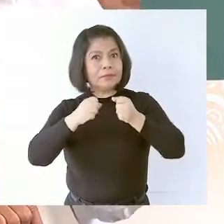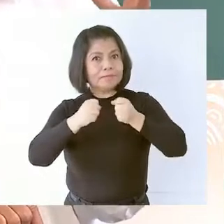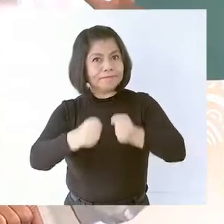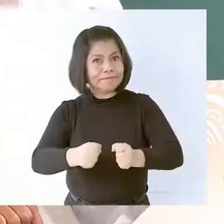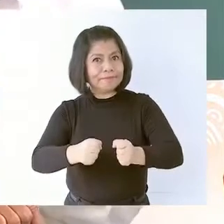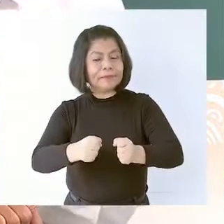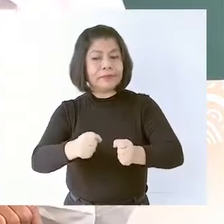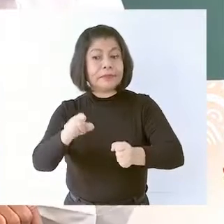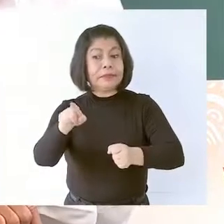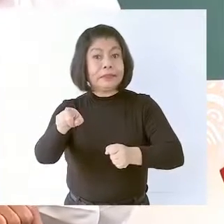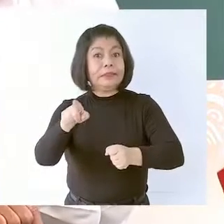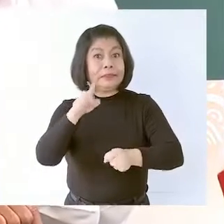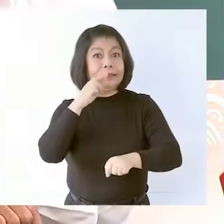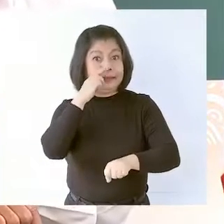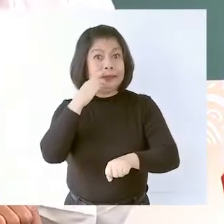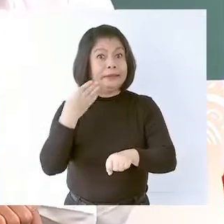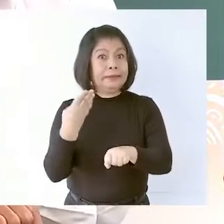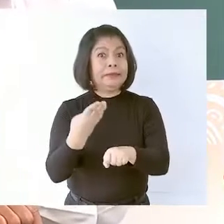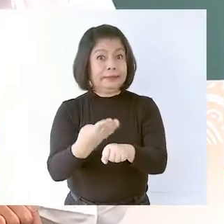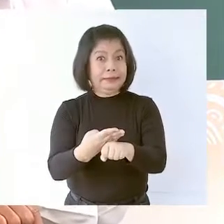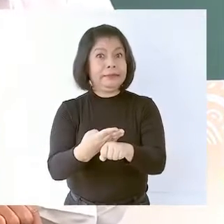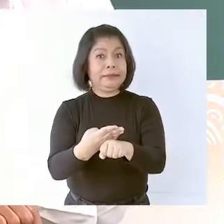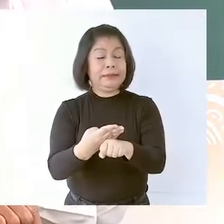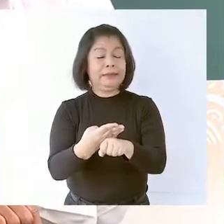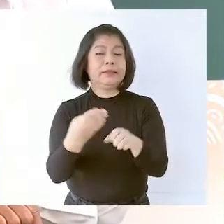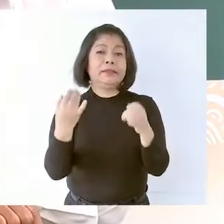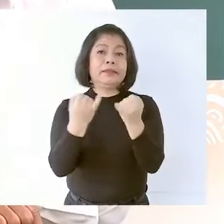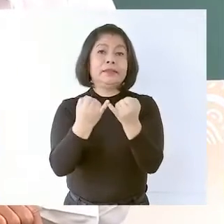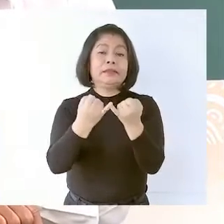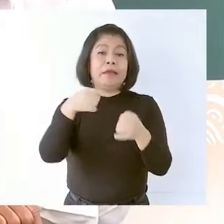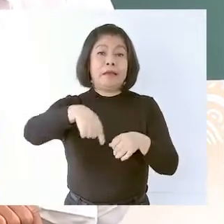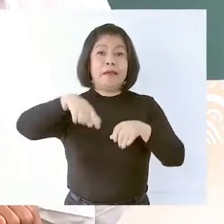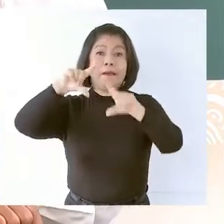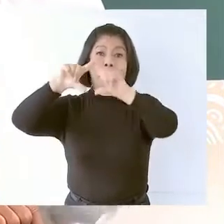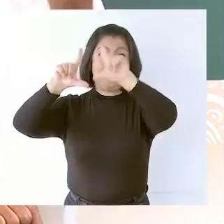la defensa de nuestra soberanía,